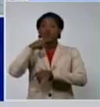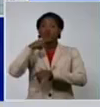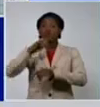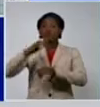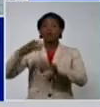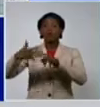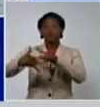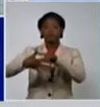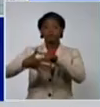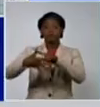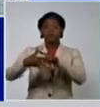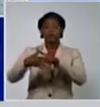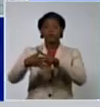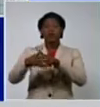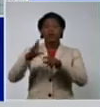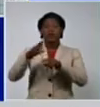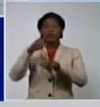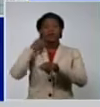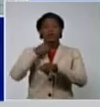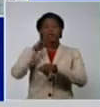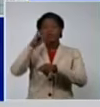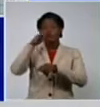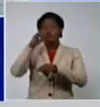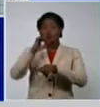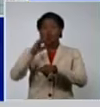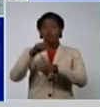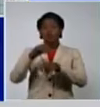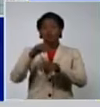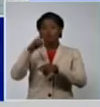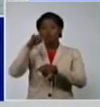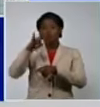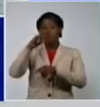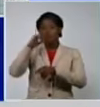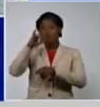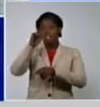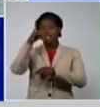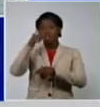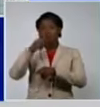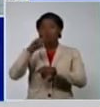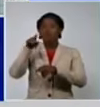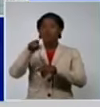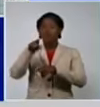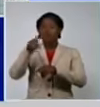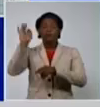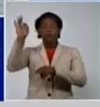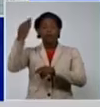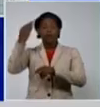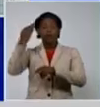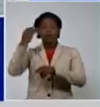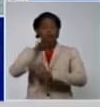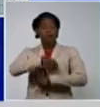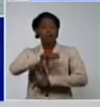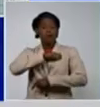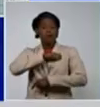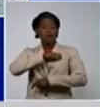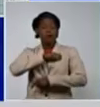Unido, Francia, España, así, un número importante de